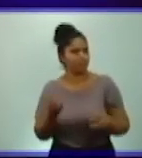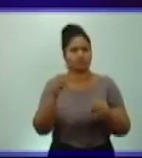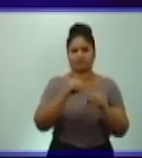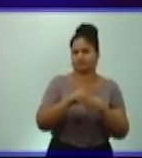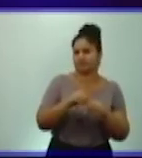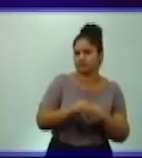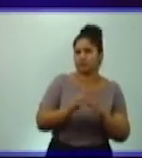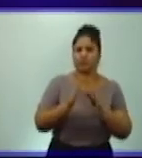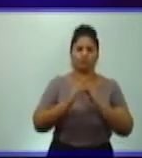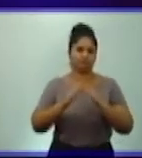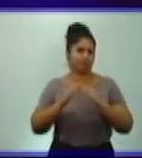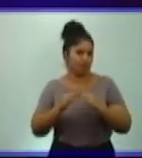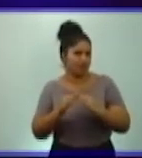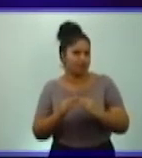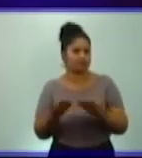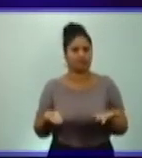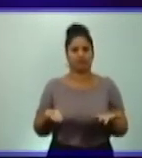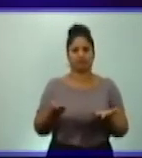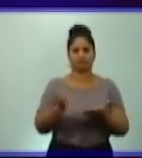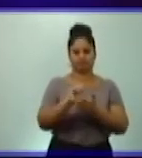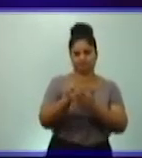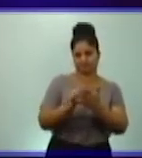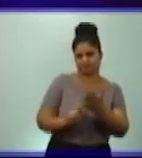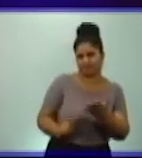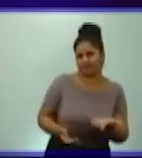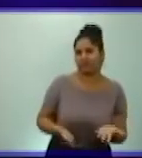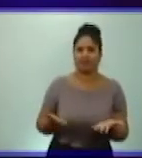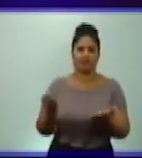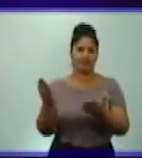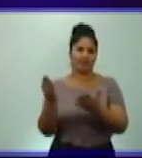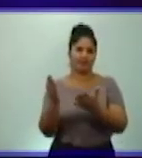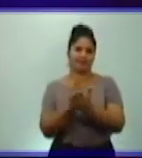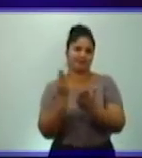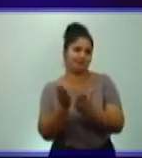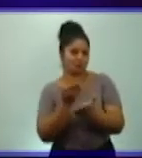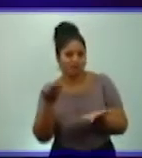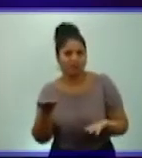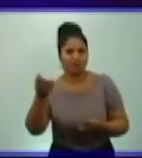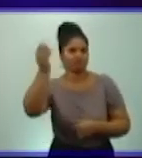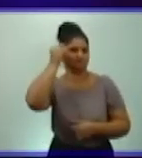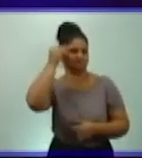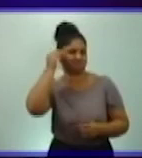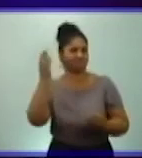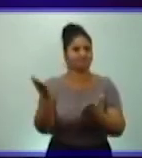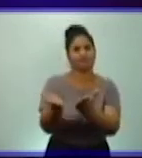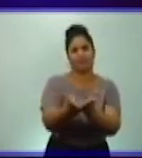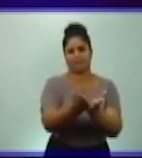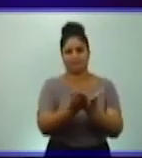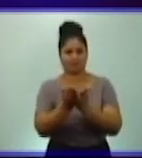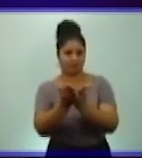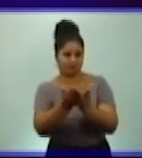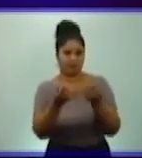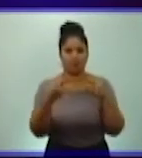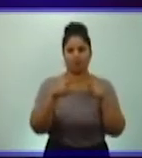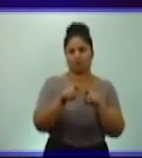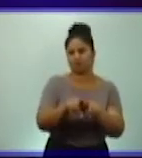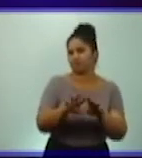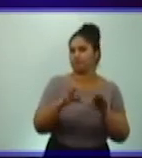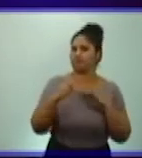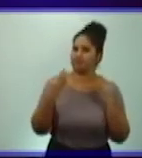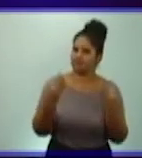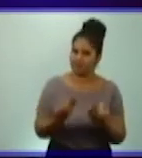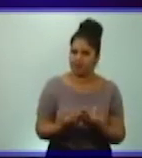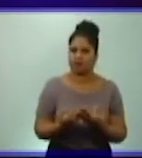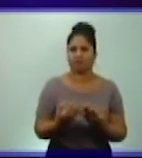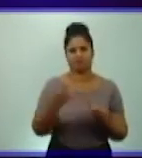portarse bien, a leer, a estudiar, a dedicar este tiempo precioso a la familia y a cultivarse también el alma.